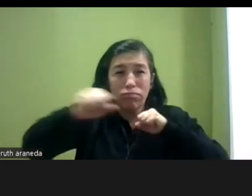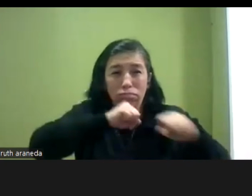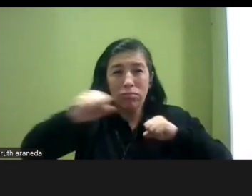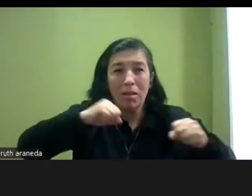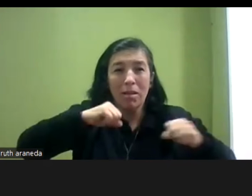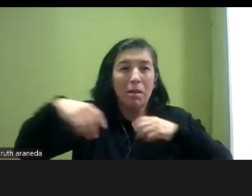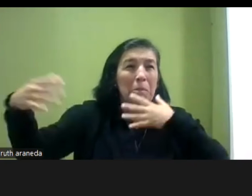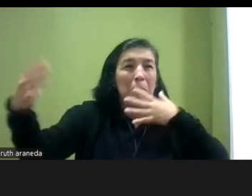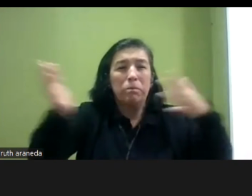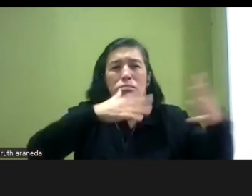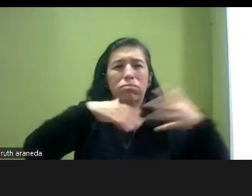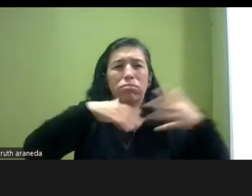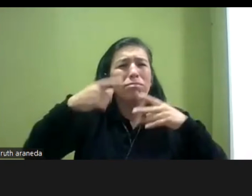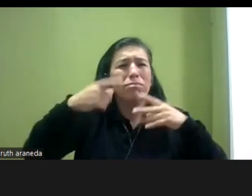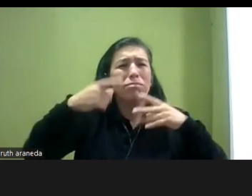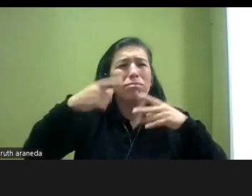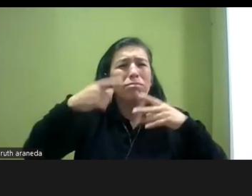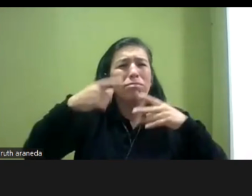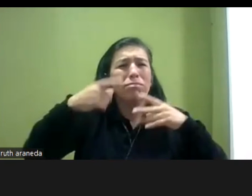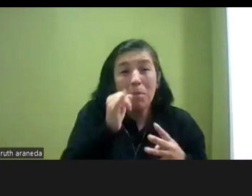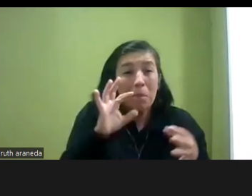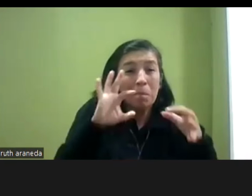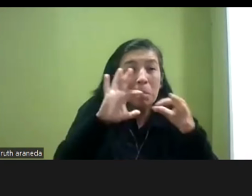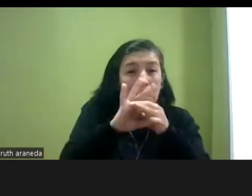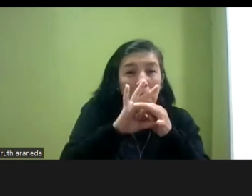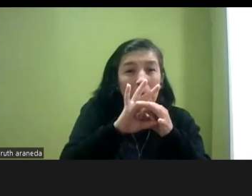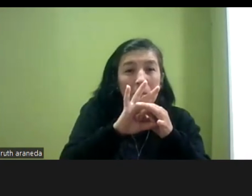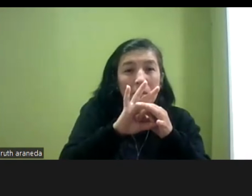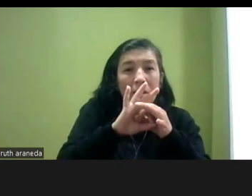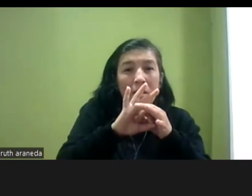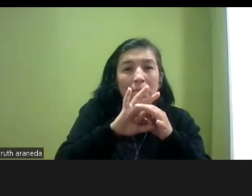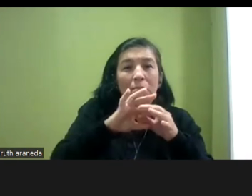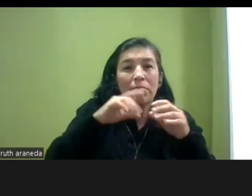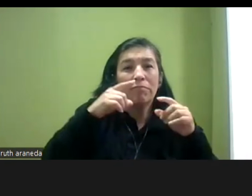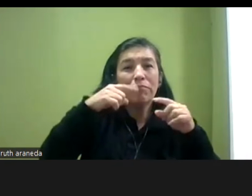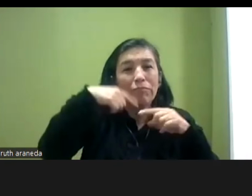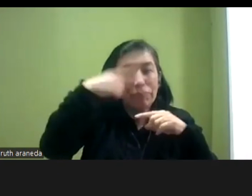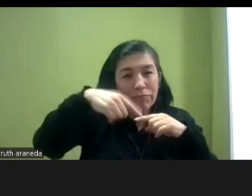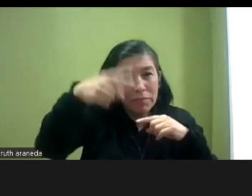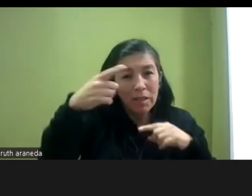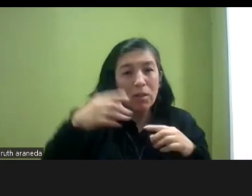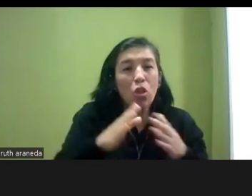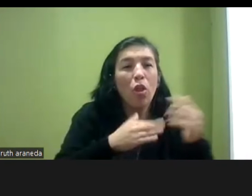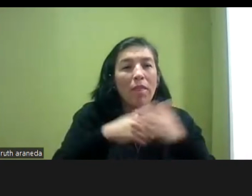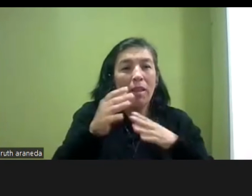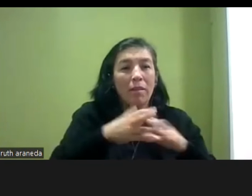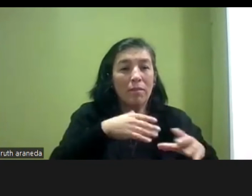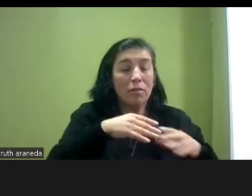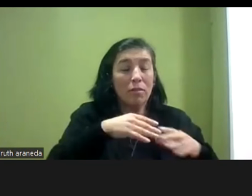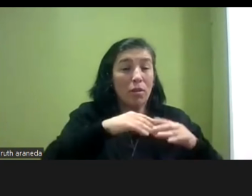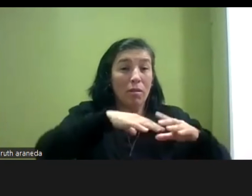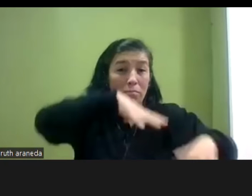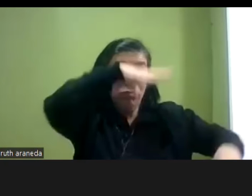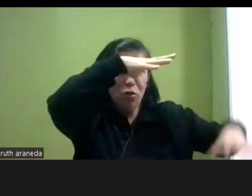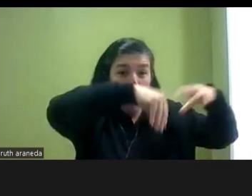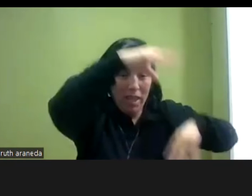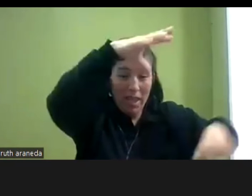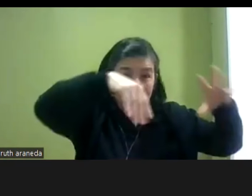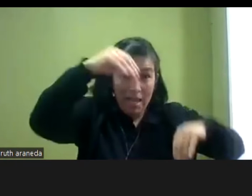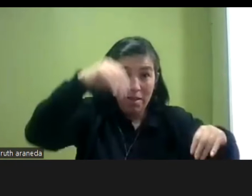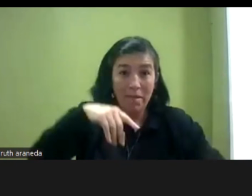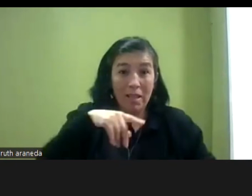son constantes, son rupturas constantes en los Andes. Y para